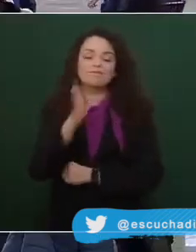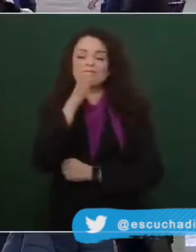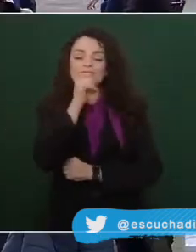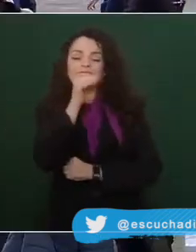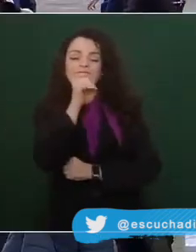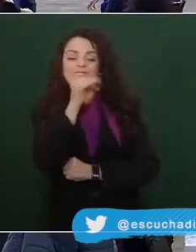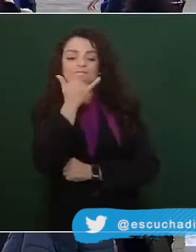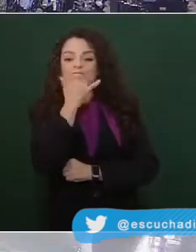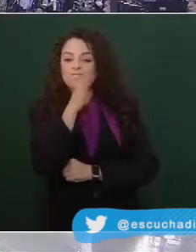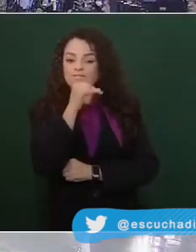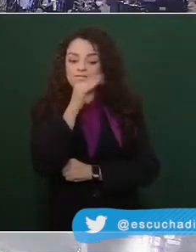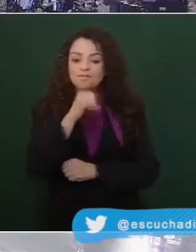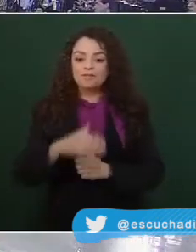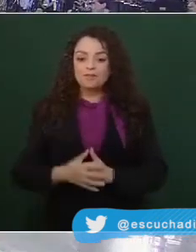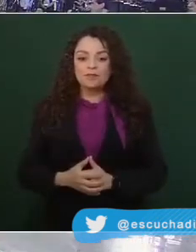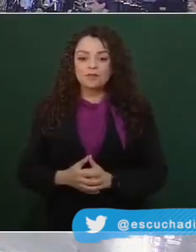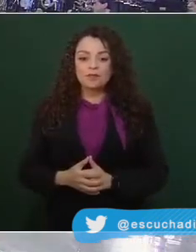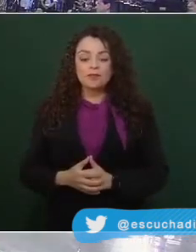¿Mande?